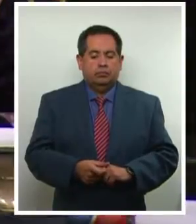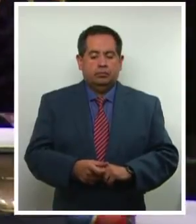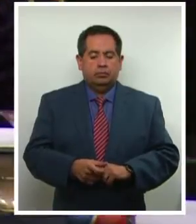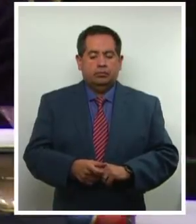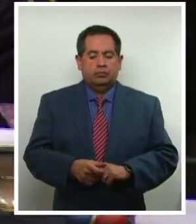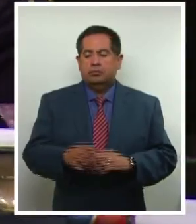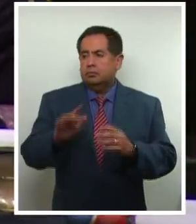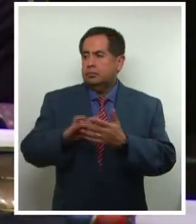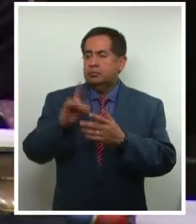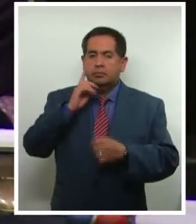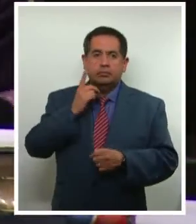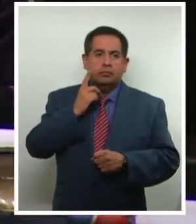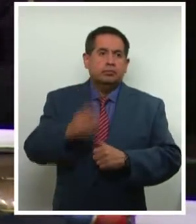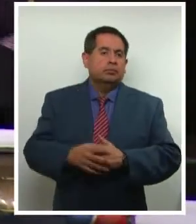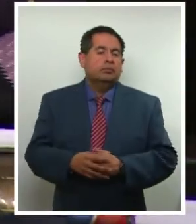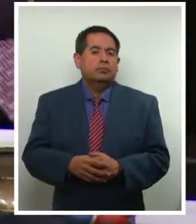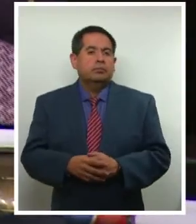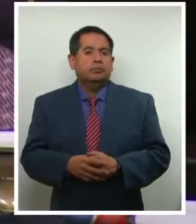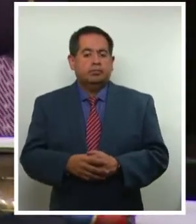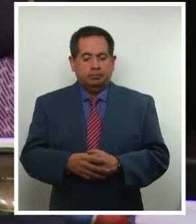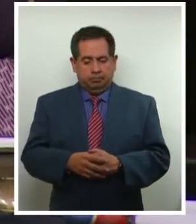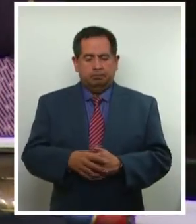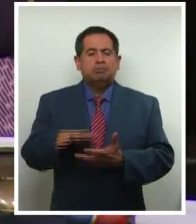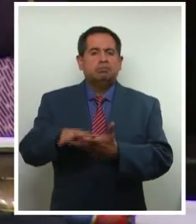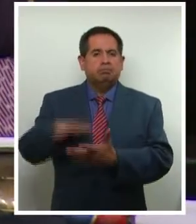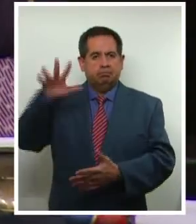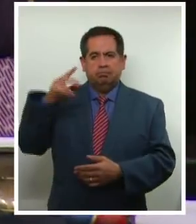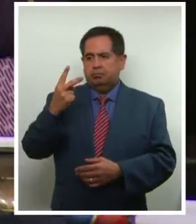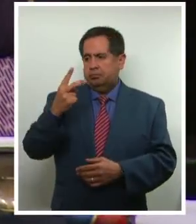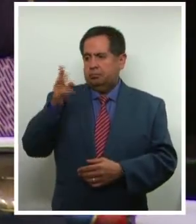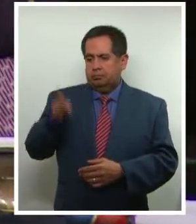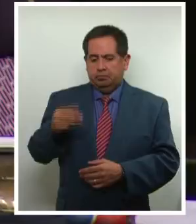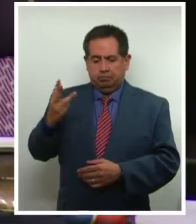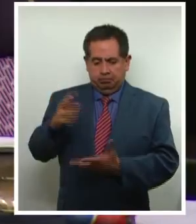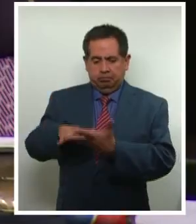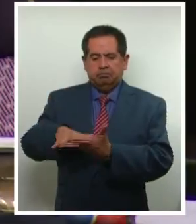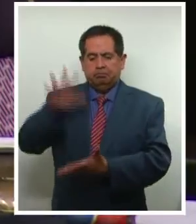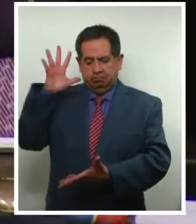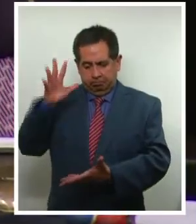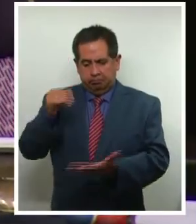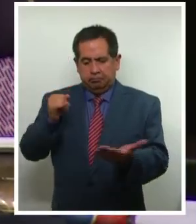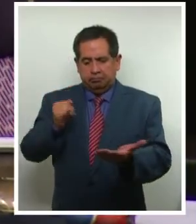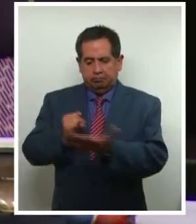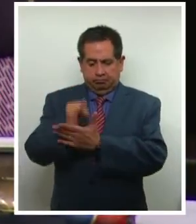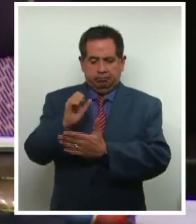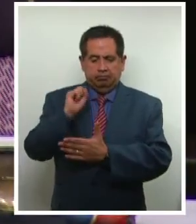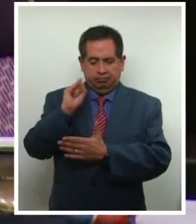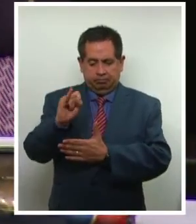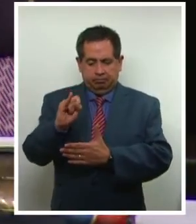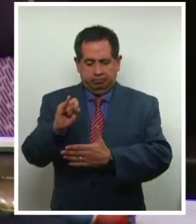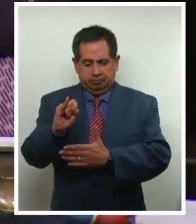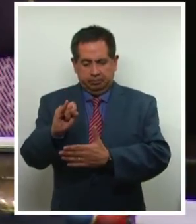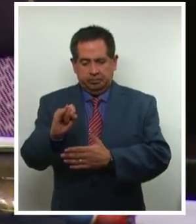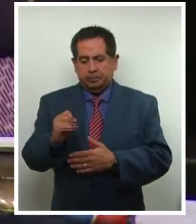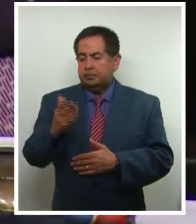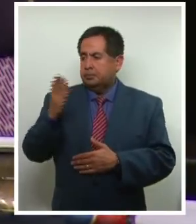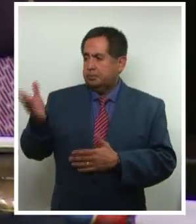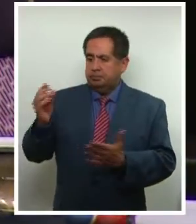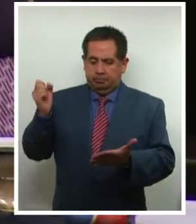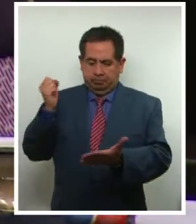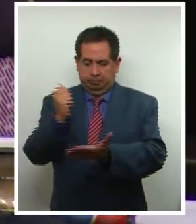Gracias, diputada. Tiene mayoría calificada y por lo tanto solicito